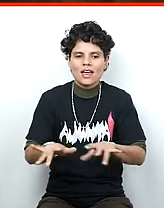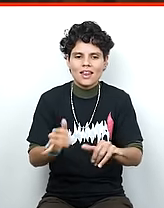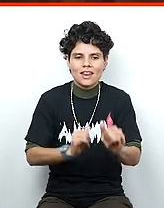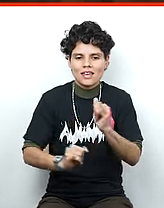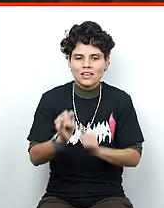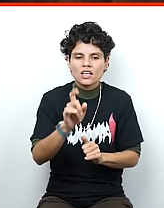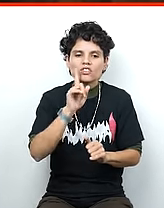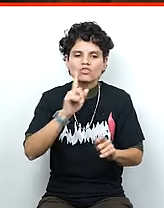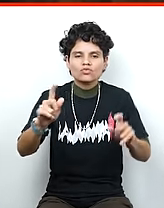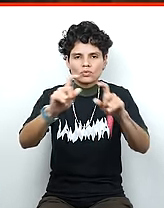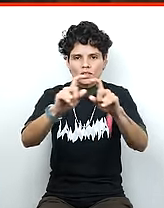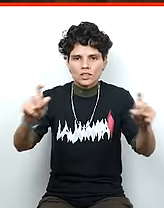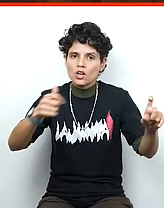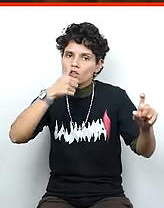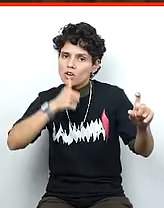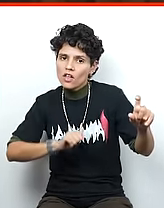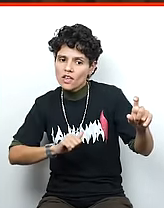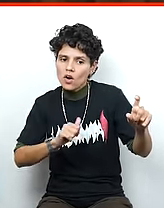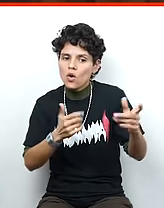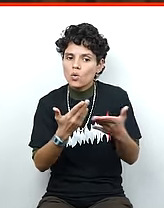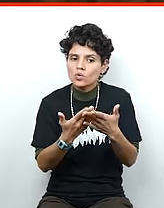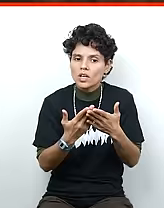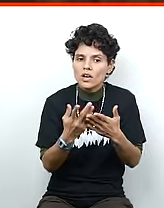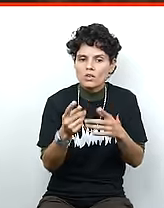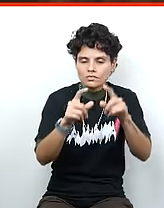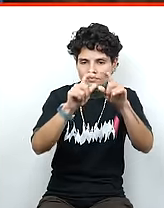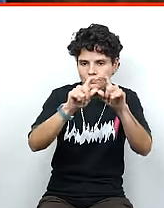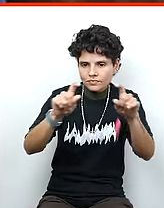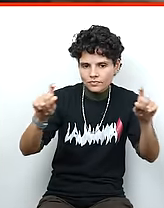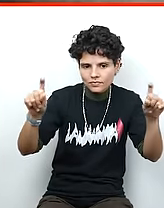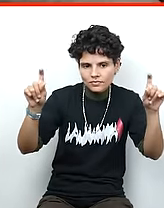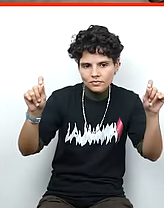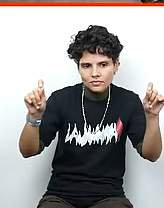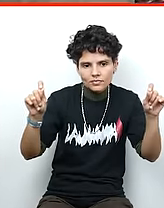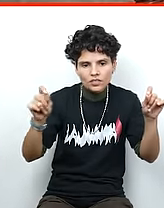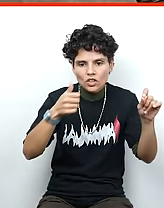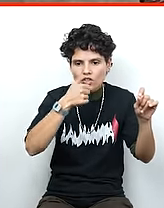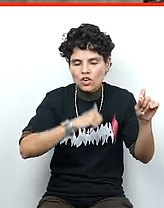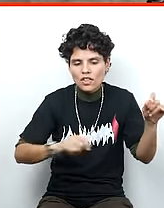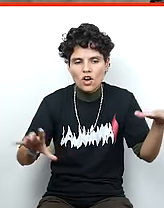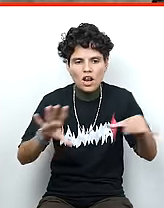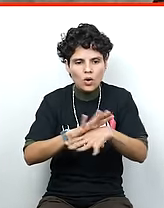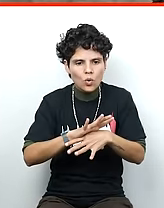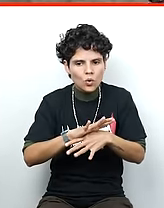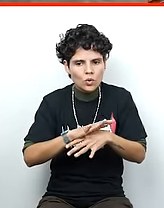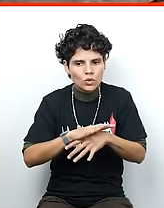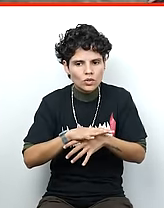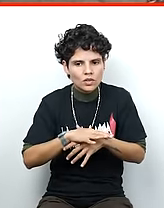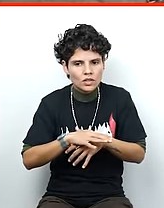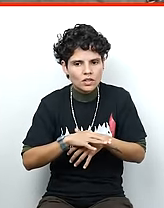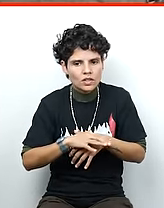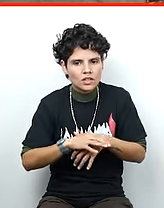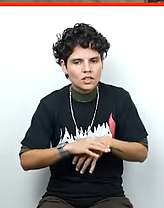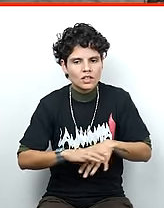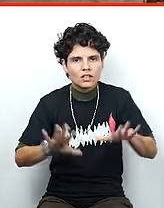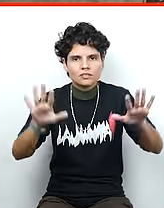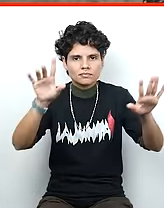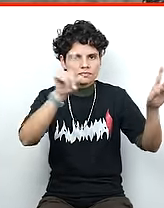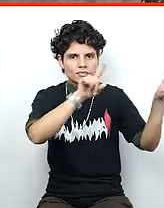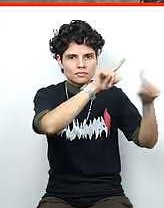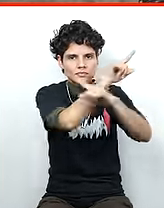La Junta, que estás viendo en pantalla ahora, acá, ahí. Código La Junta. Ahí, sí, ahí está. Está perfecto. Por